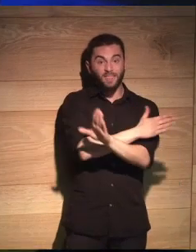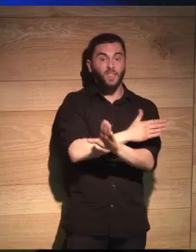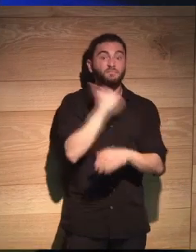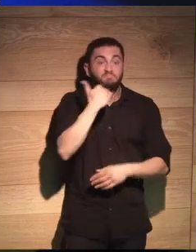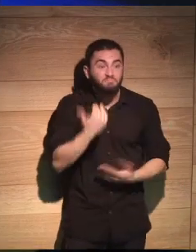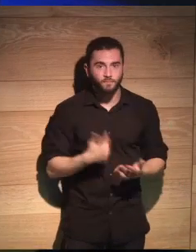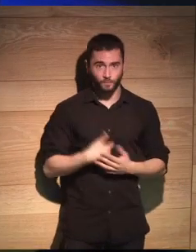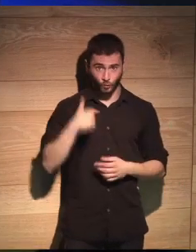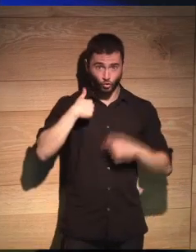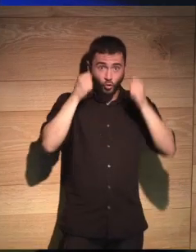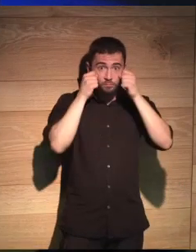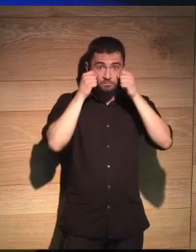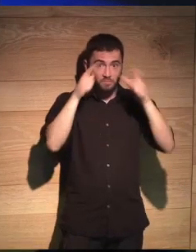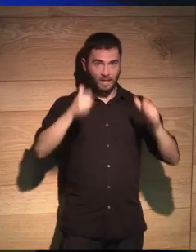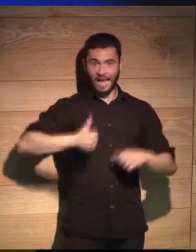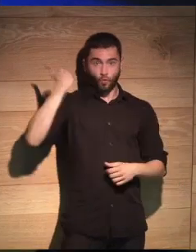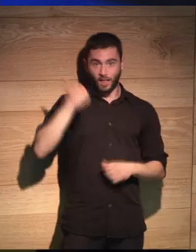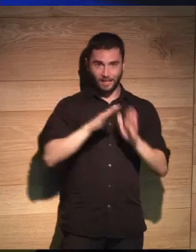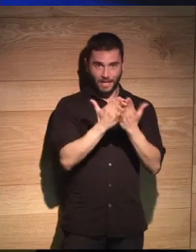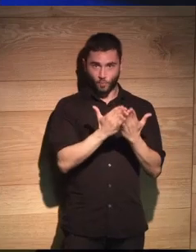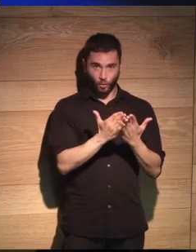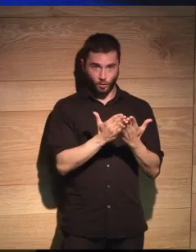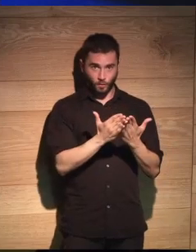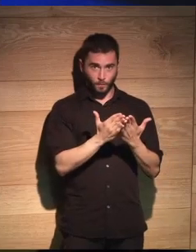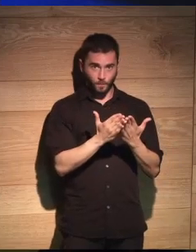poco por casualidad leyendo un libro